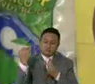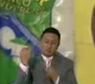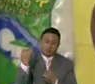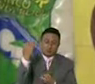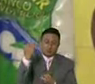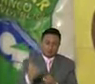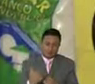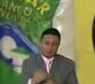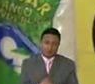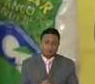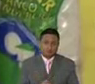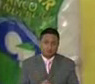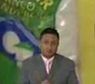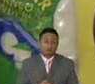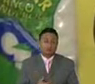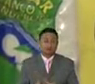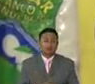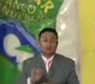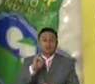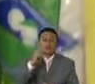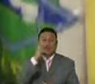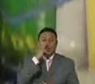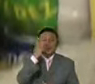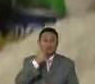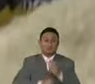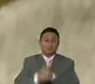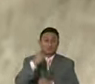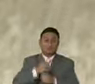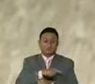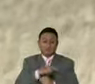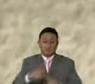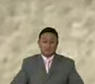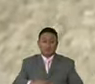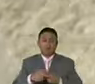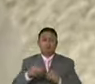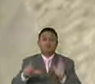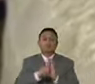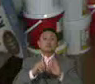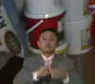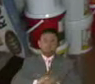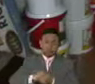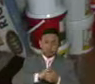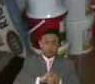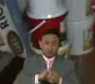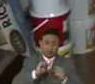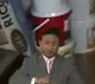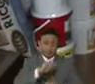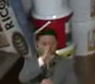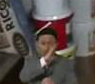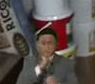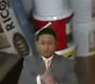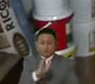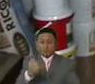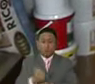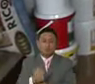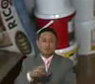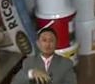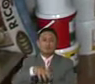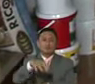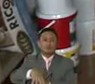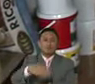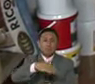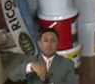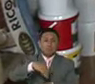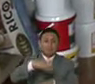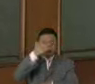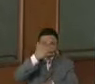12%. Esta medida fue implementada en junio del año pasado cuando entró en vigencia la Ley Solidaria, que tuvo por objetivo apoyar a las provincias afectadas